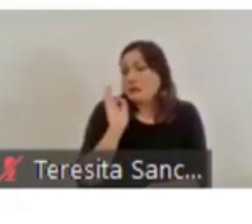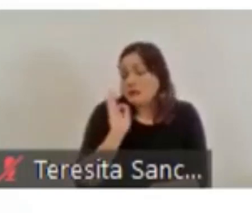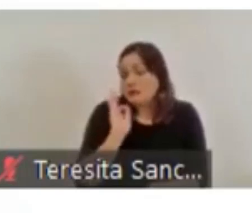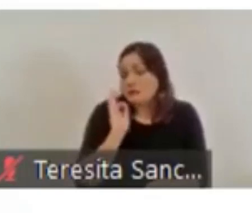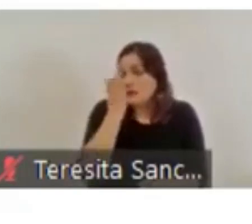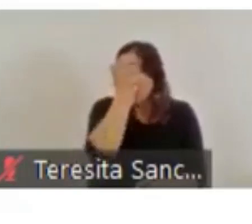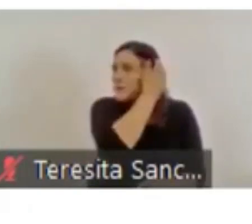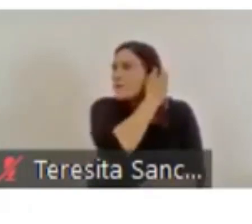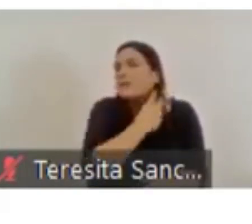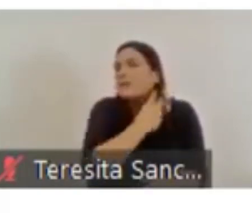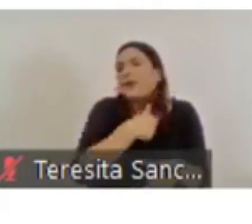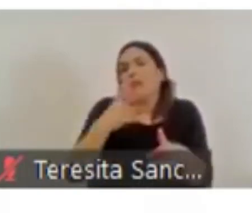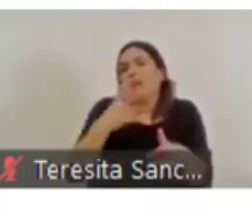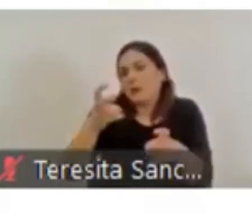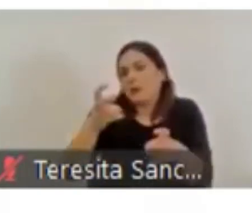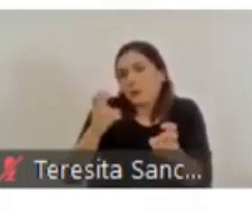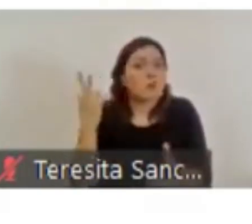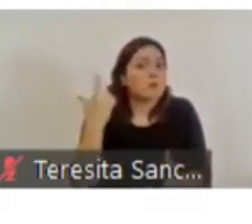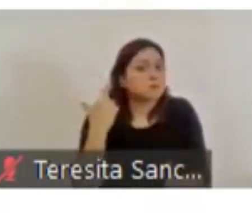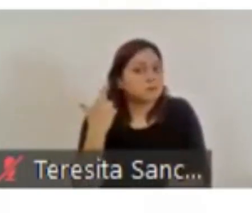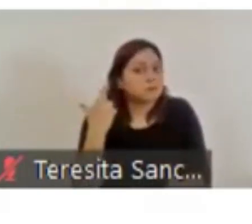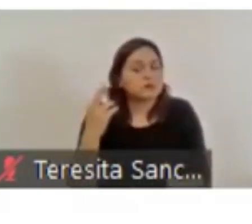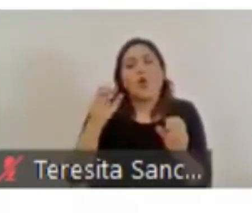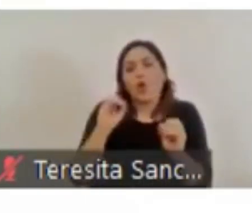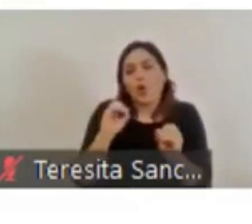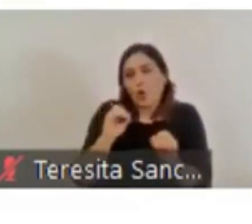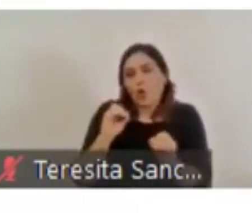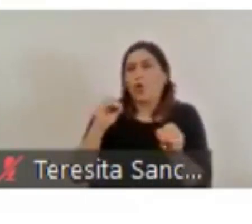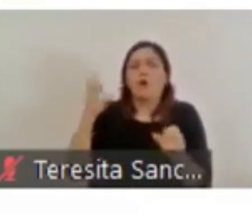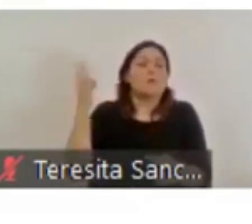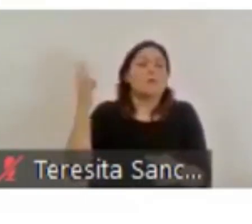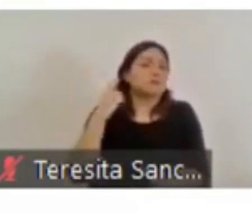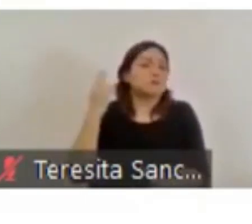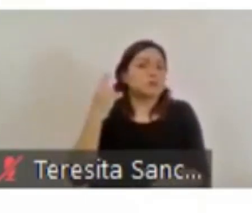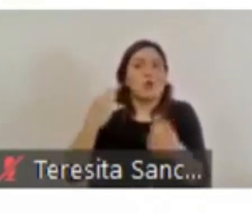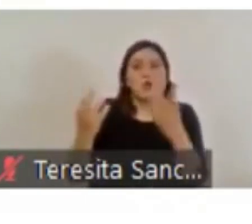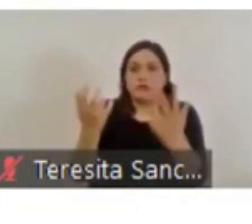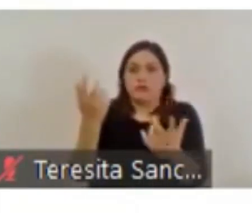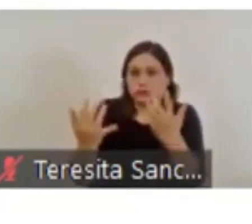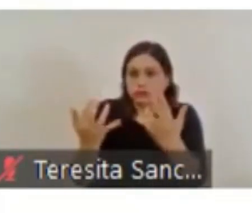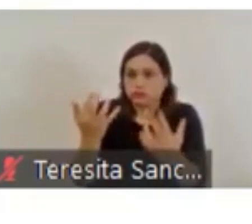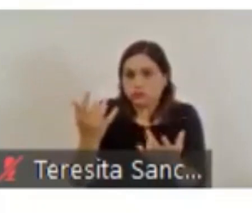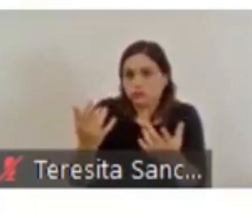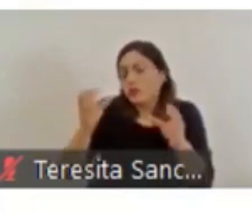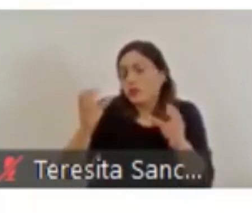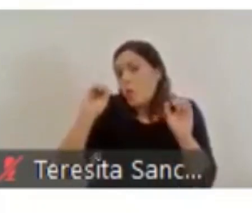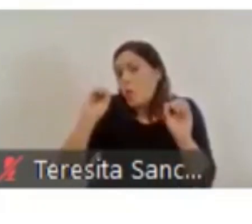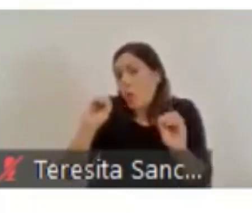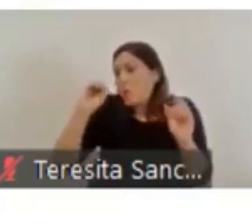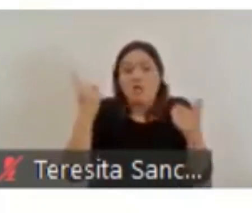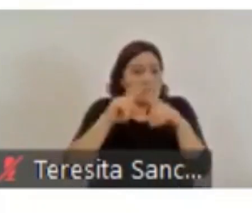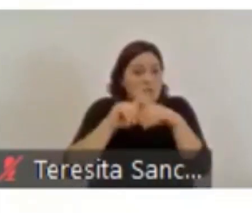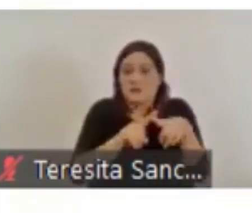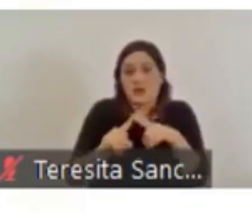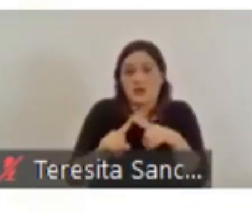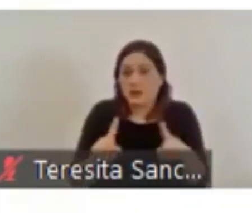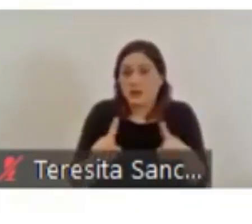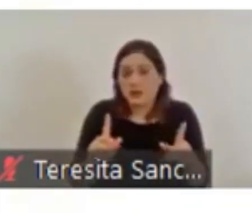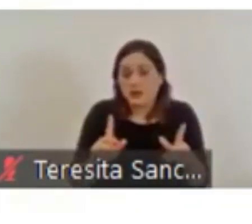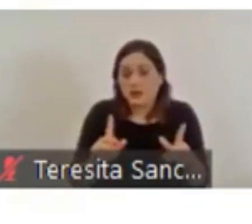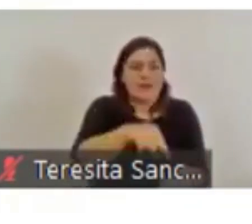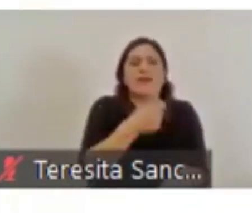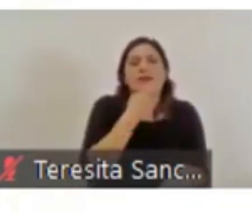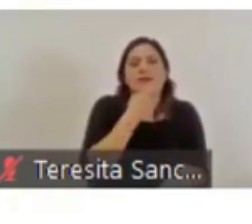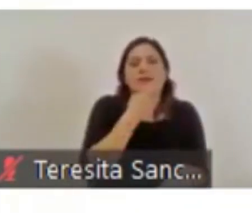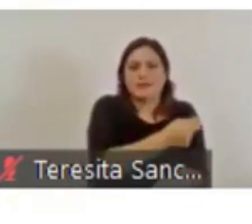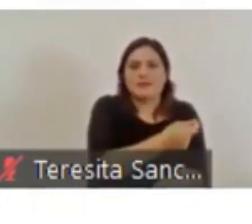de robo o si es la alarma contra incendio o alguna otra alarma. Y el pequeño, cuando escucha esos